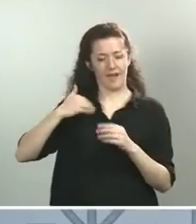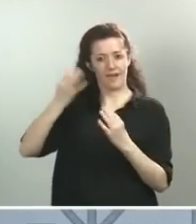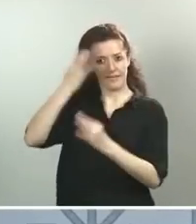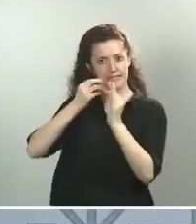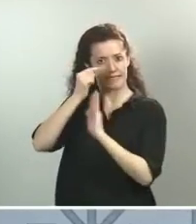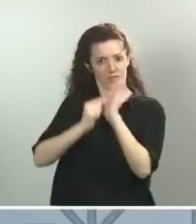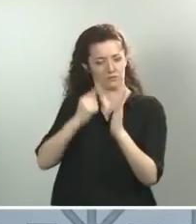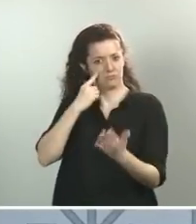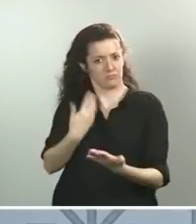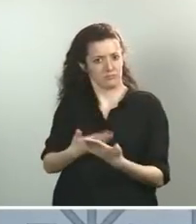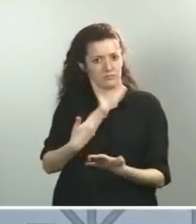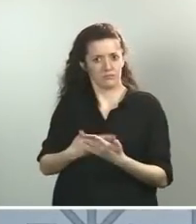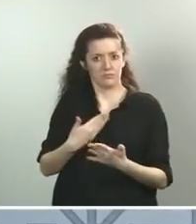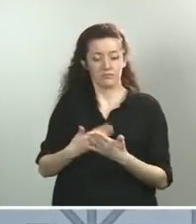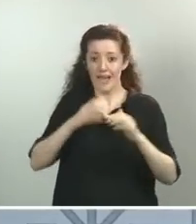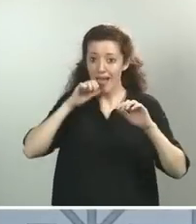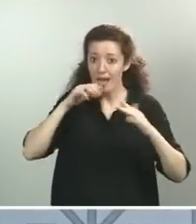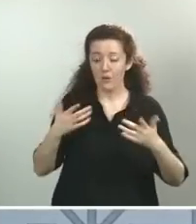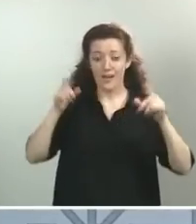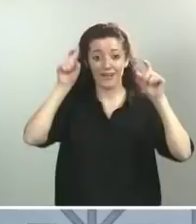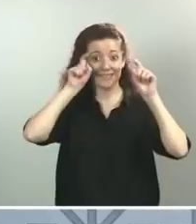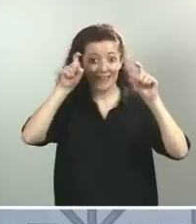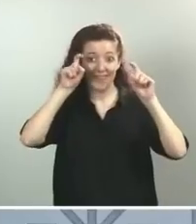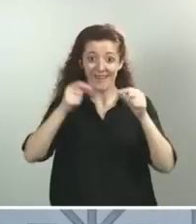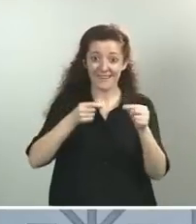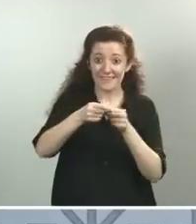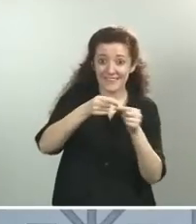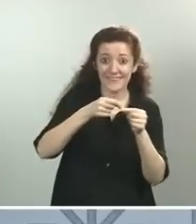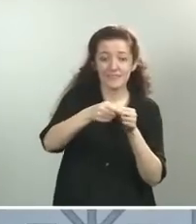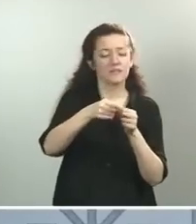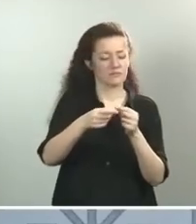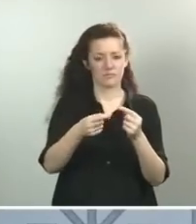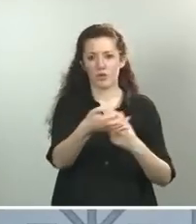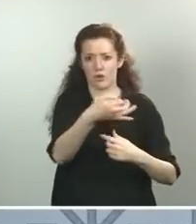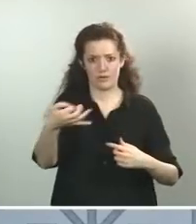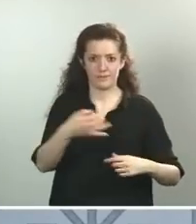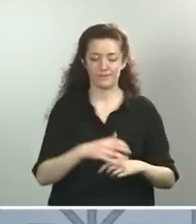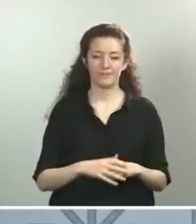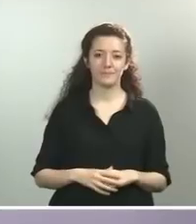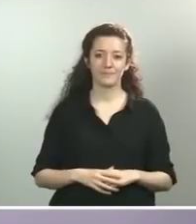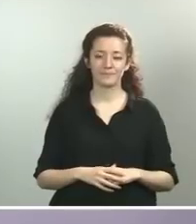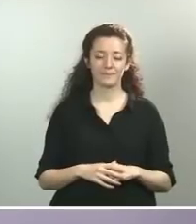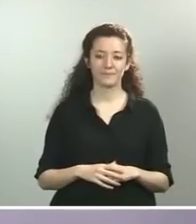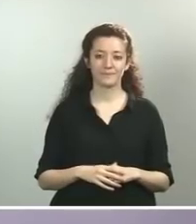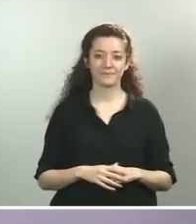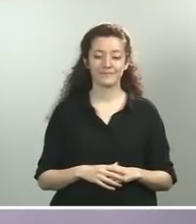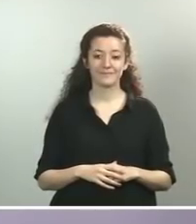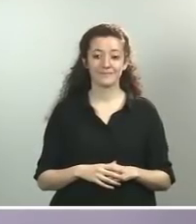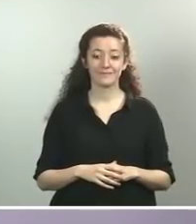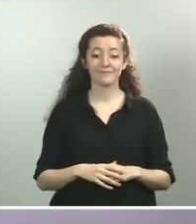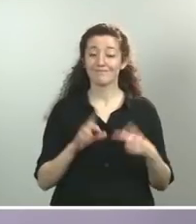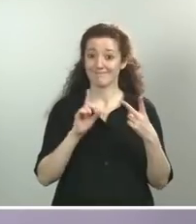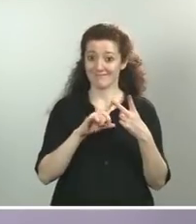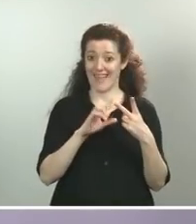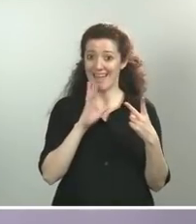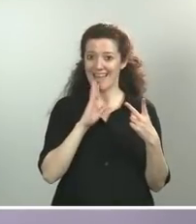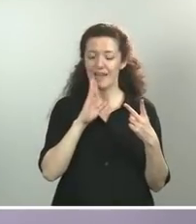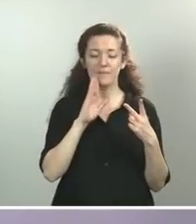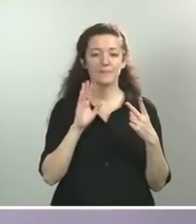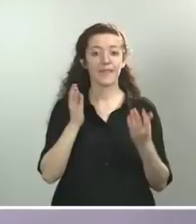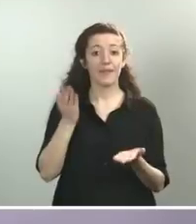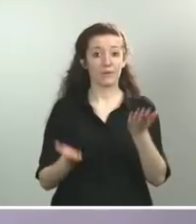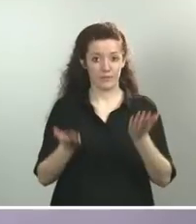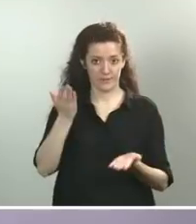de enseñanza universitaria. Segundo tema, a evaluación. A evaluación tenemos que ser flexibles,